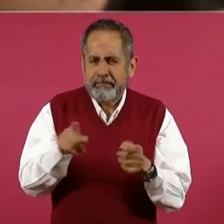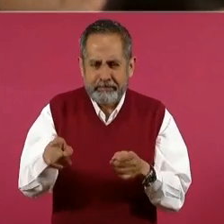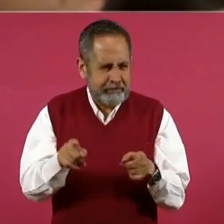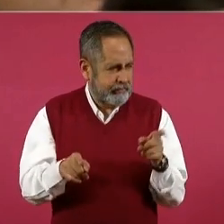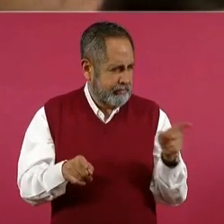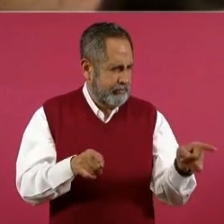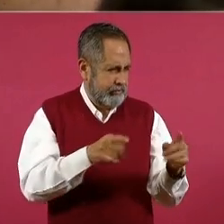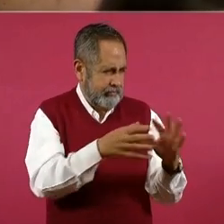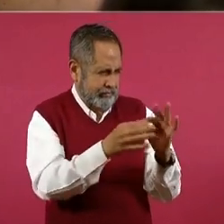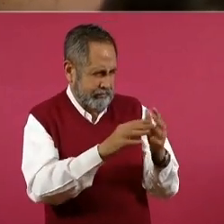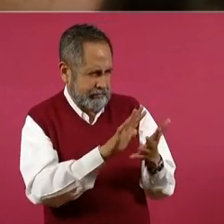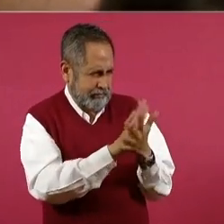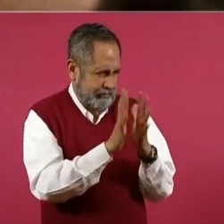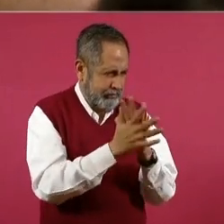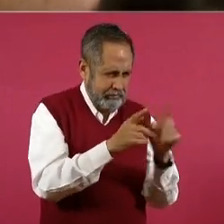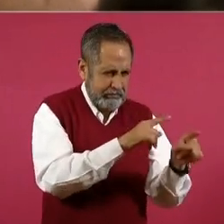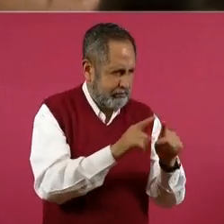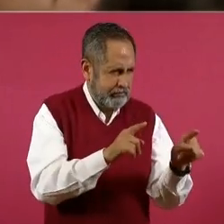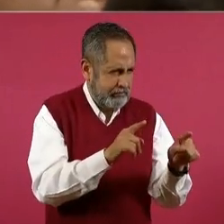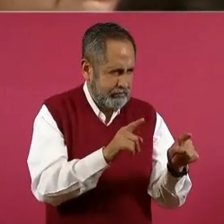así?